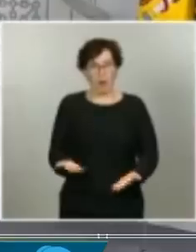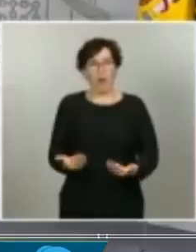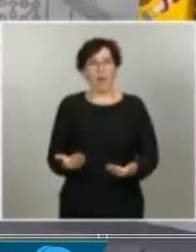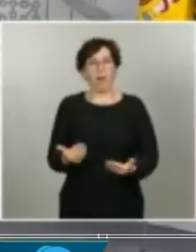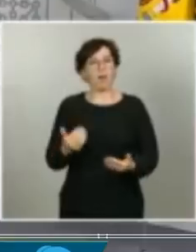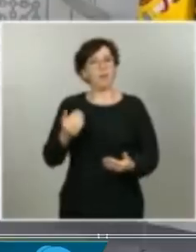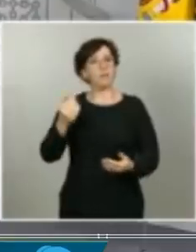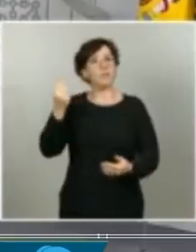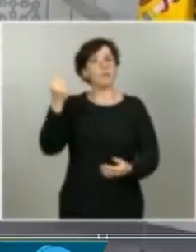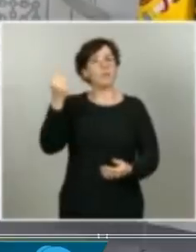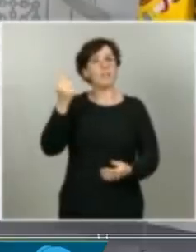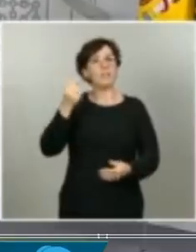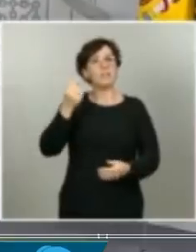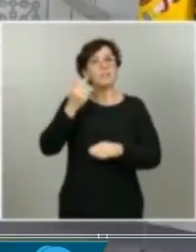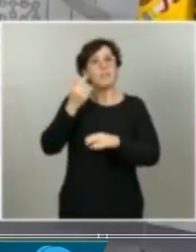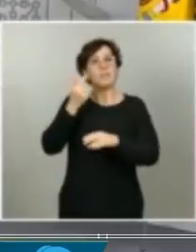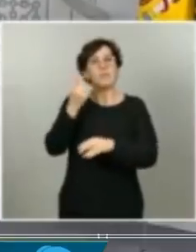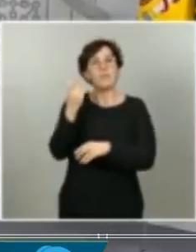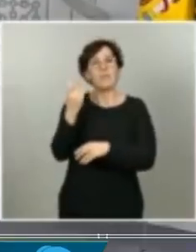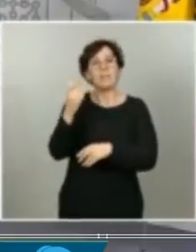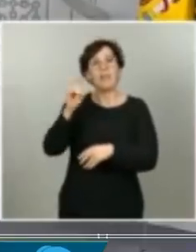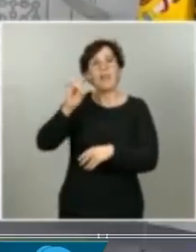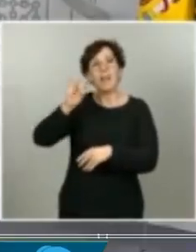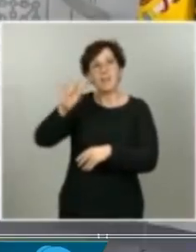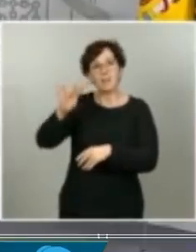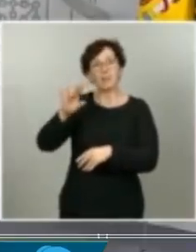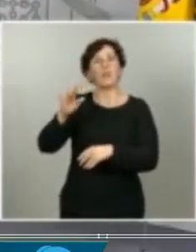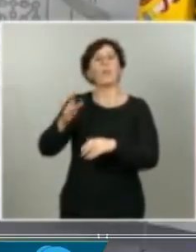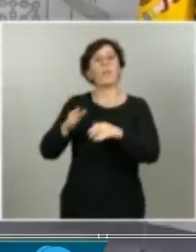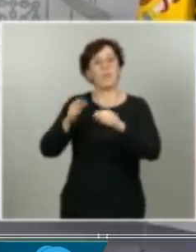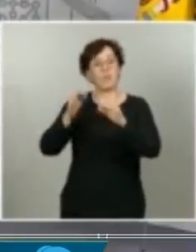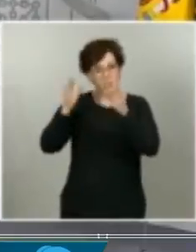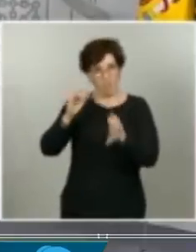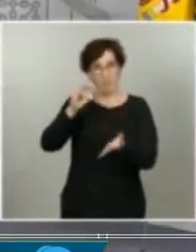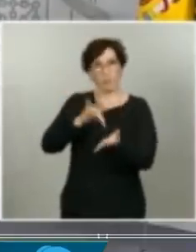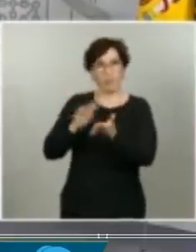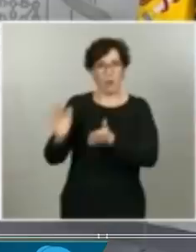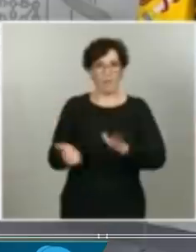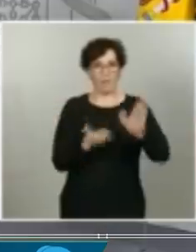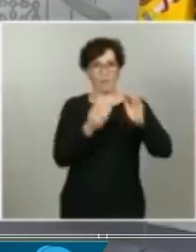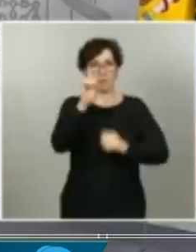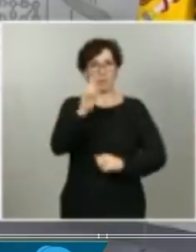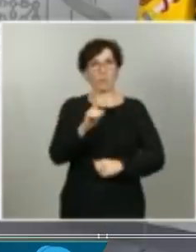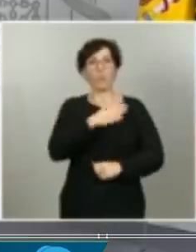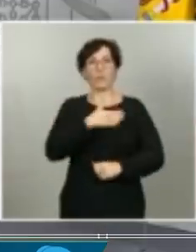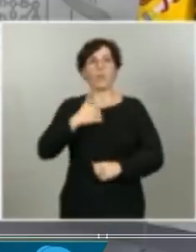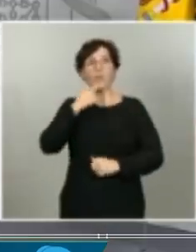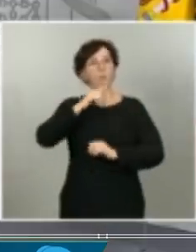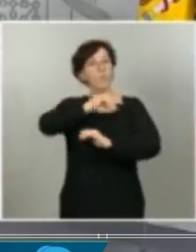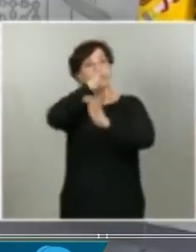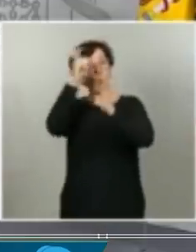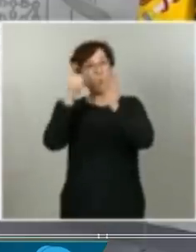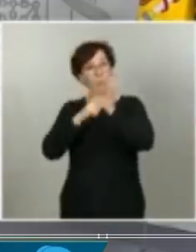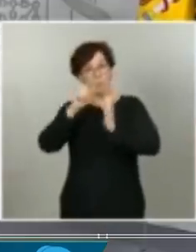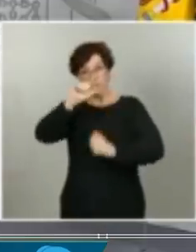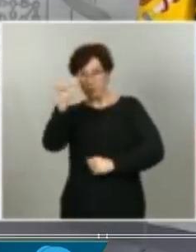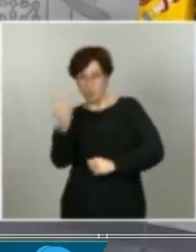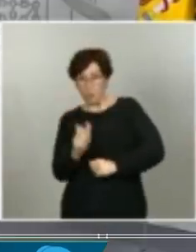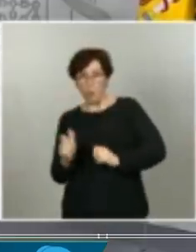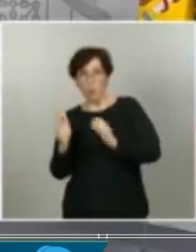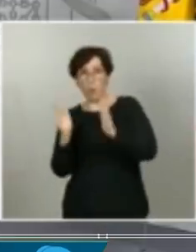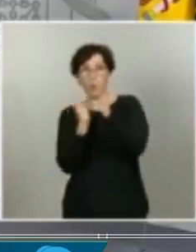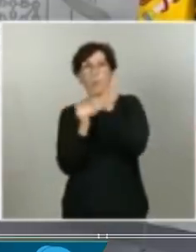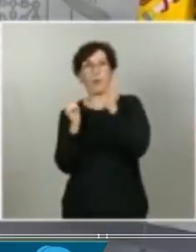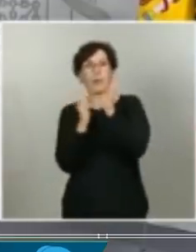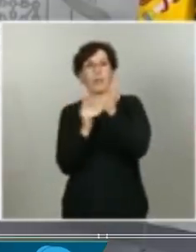y decía con toda la ironía decía que estén bien ventilados los cuartos mire vaya así usted a determinado sitio vale ya el 5 de marzo no había